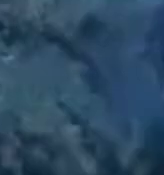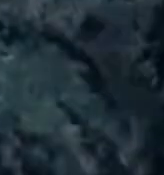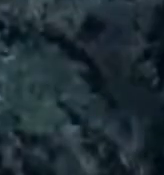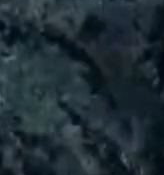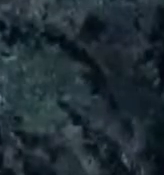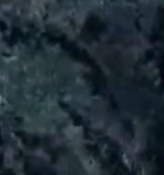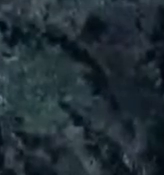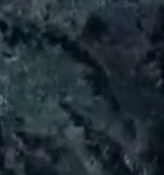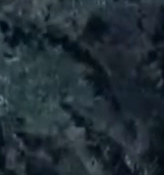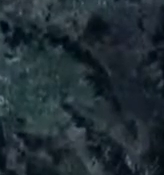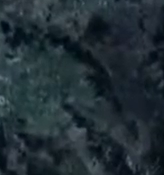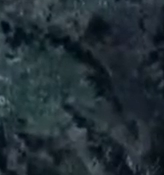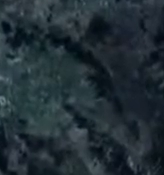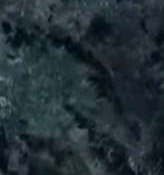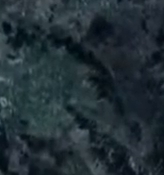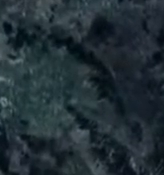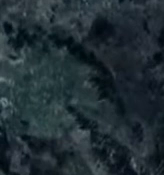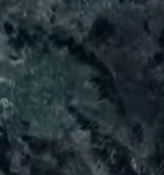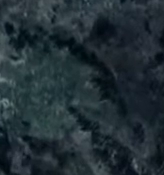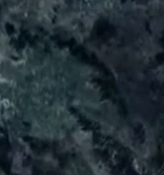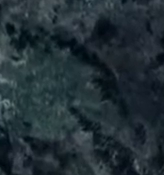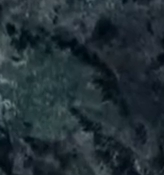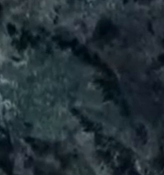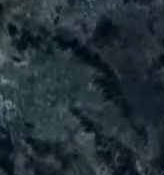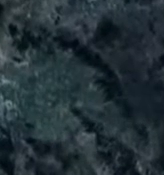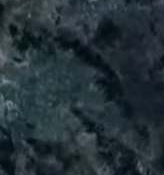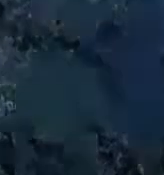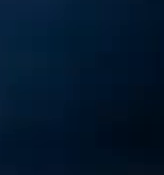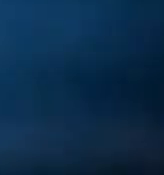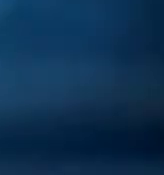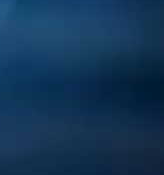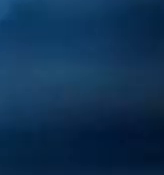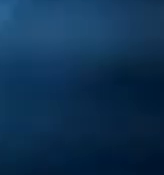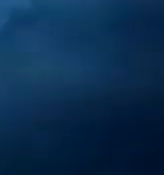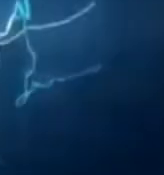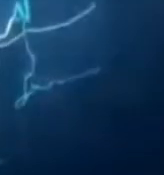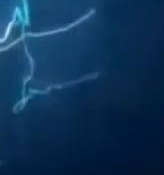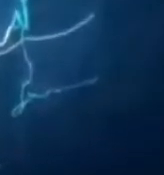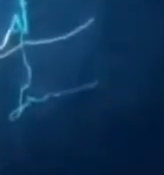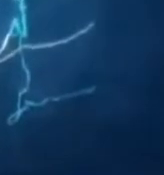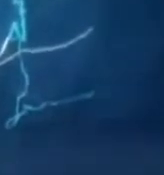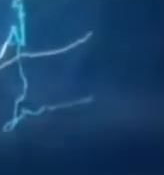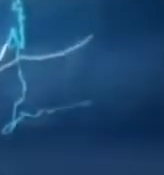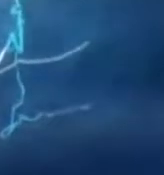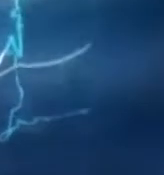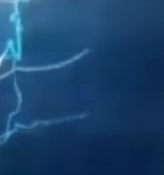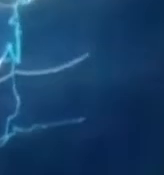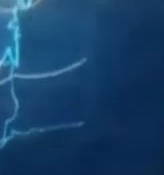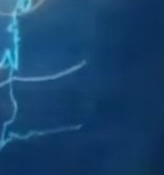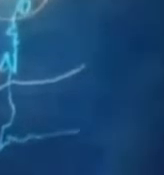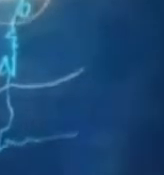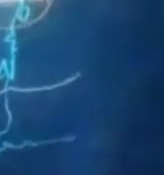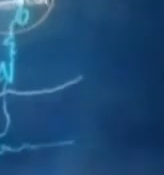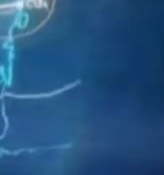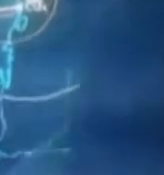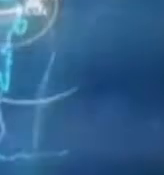cima. Las rutas de vuelo que alimentan hoy en día al Aeropuerto Internacional de la Ciudad de México son de tipo convencional.